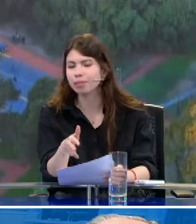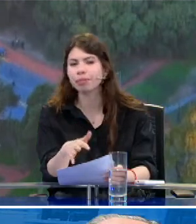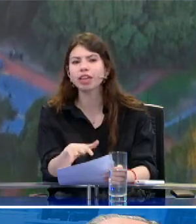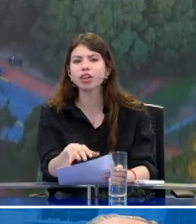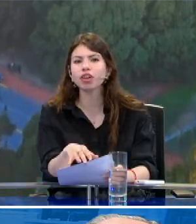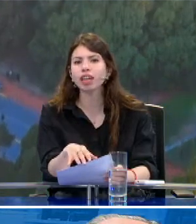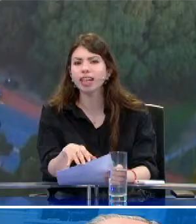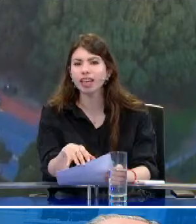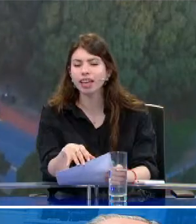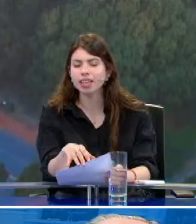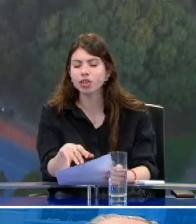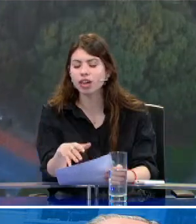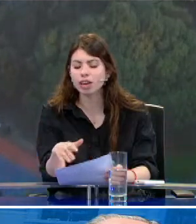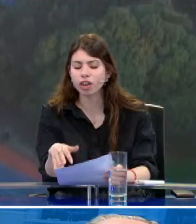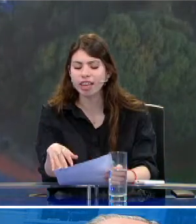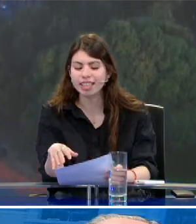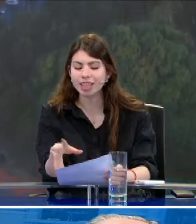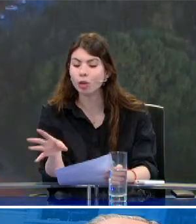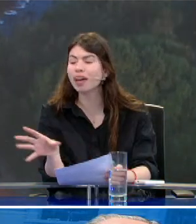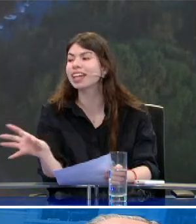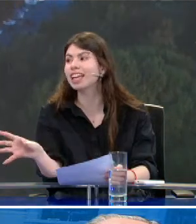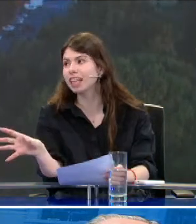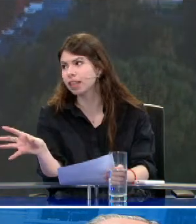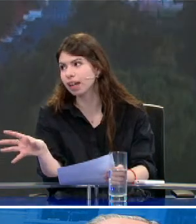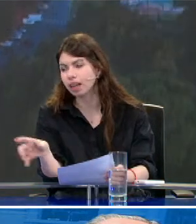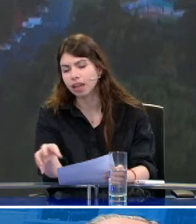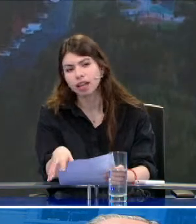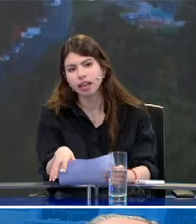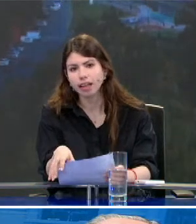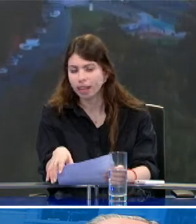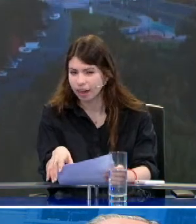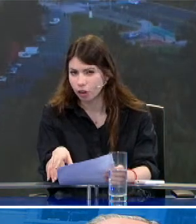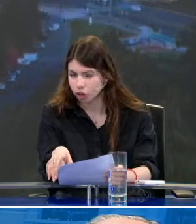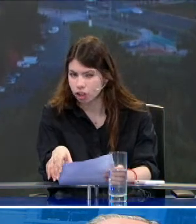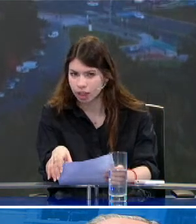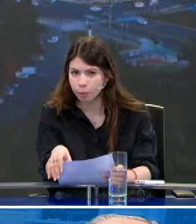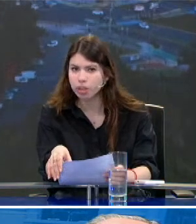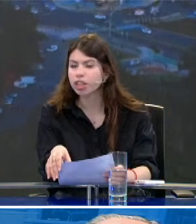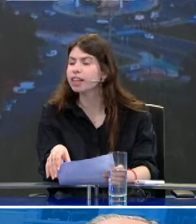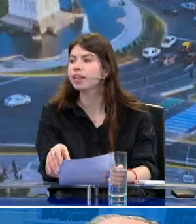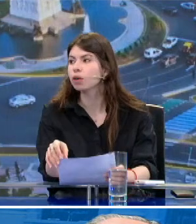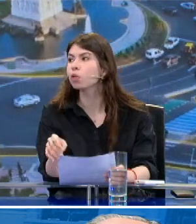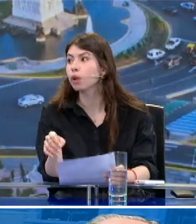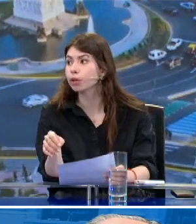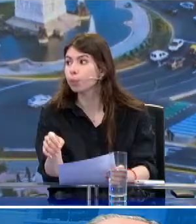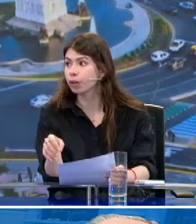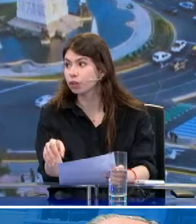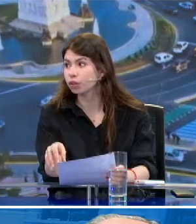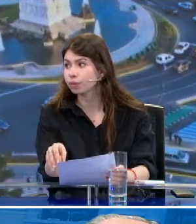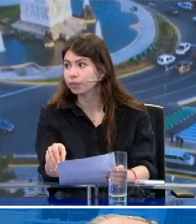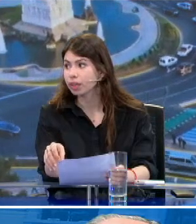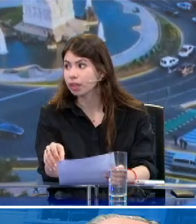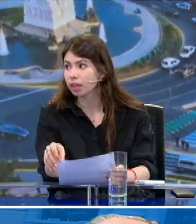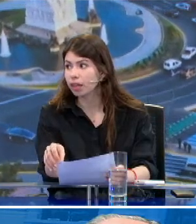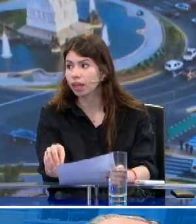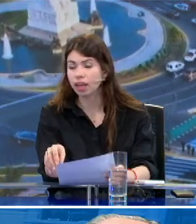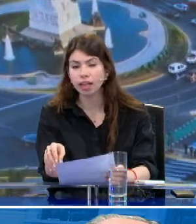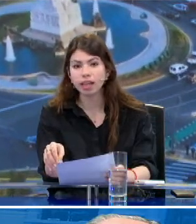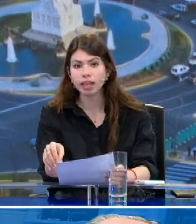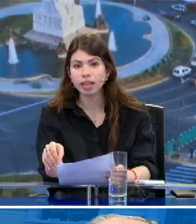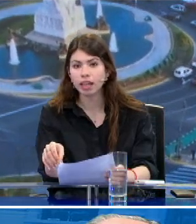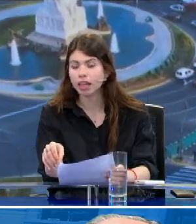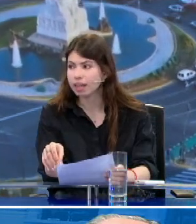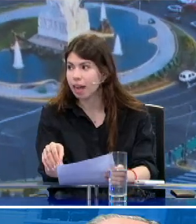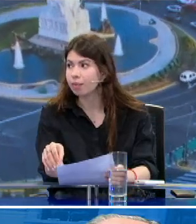balotaje, pero son el sector más realista te reconoce que puede llegar a estar en un cuarto puesto. Ah,